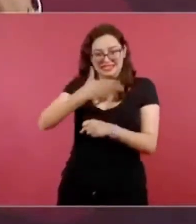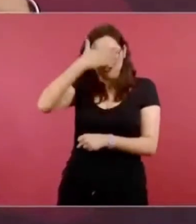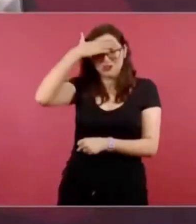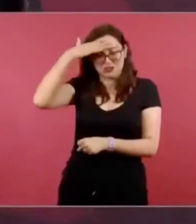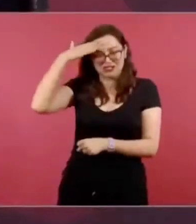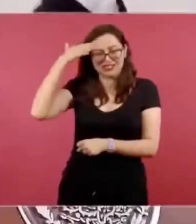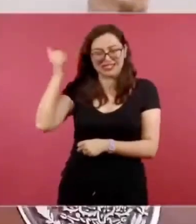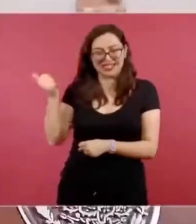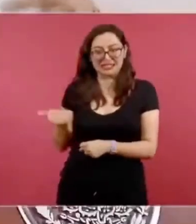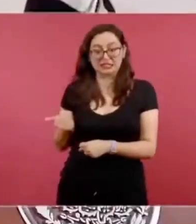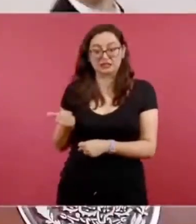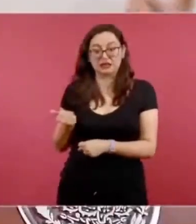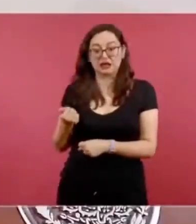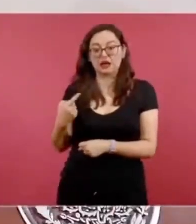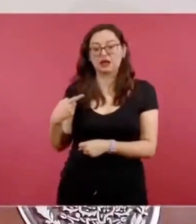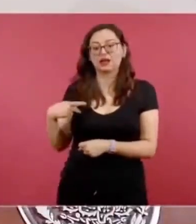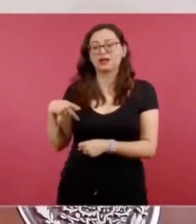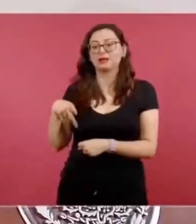obteniendo experiencia.